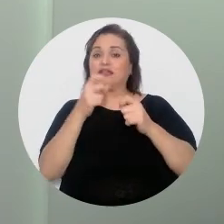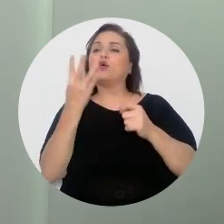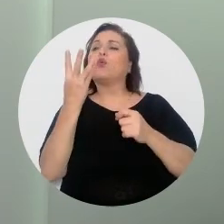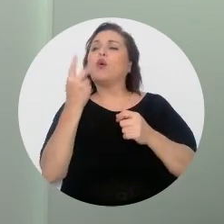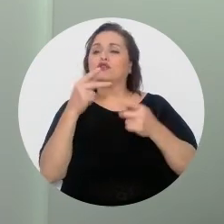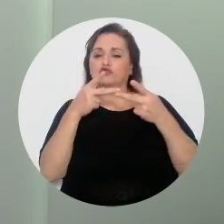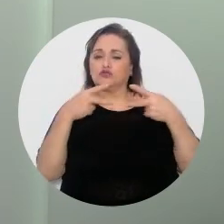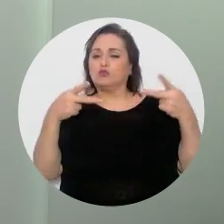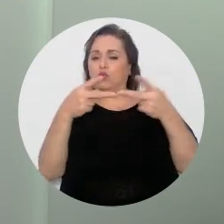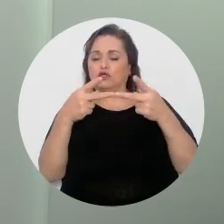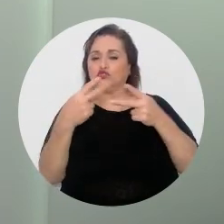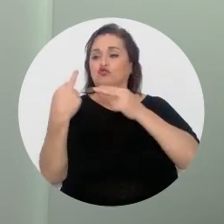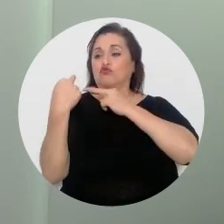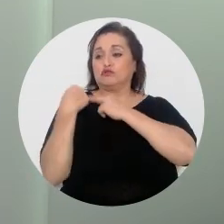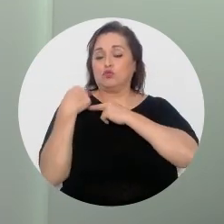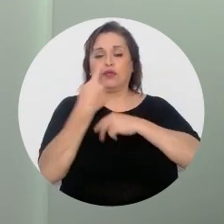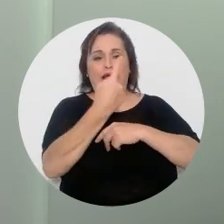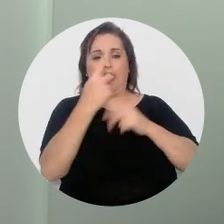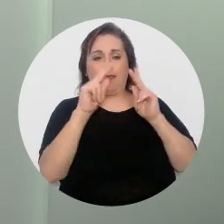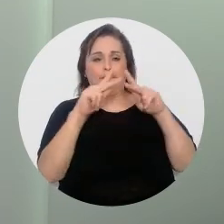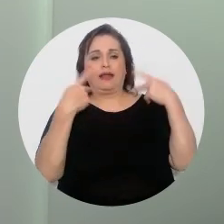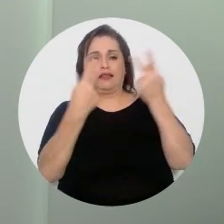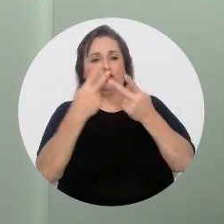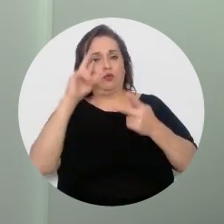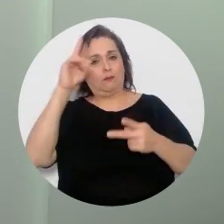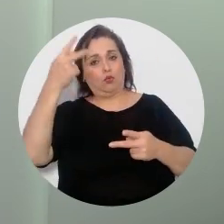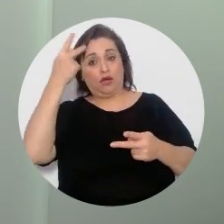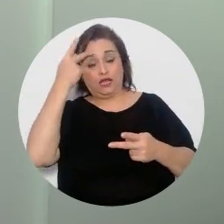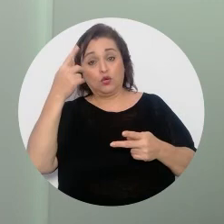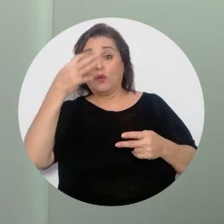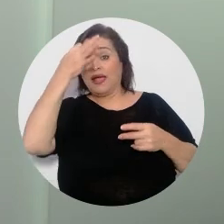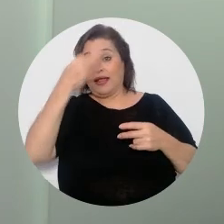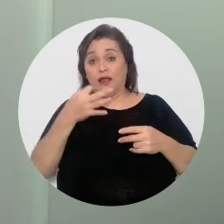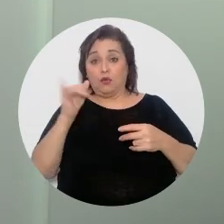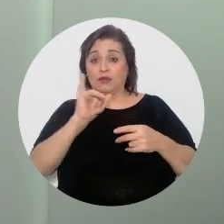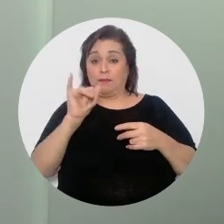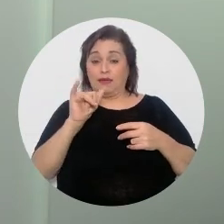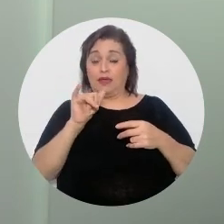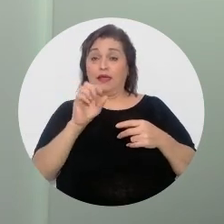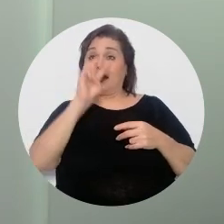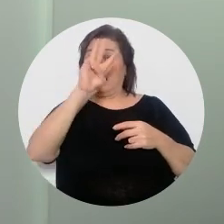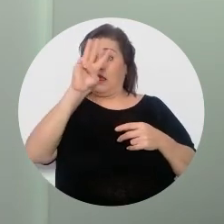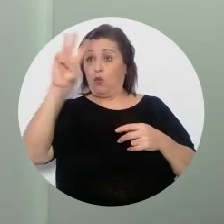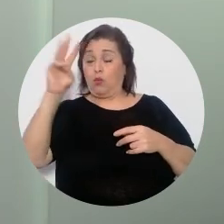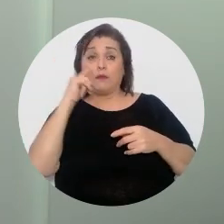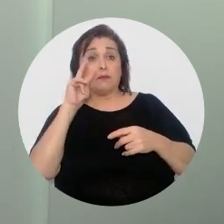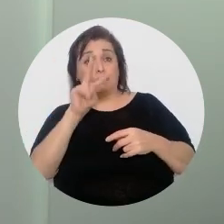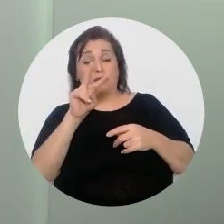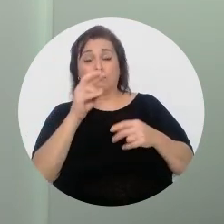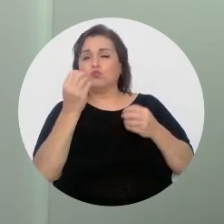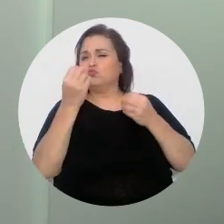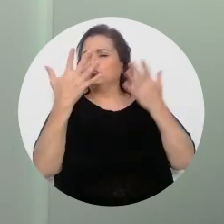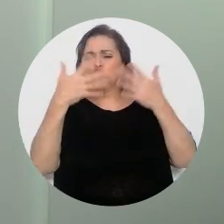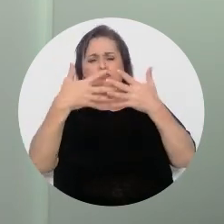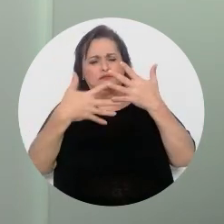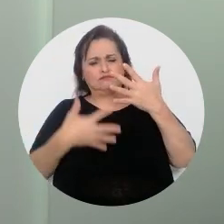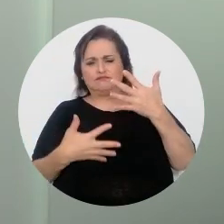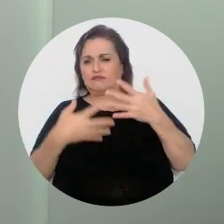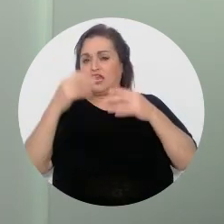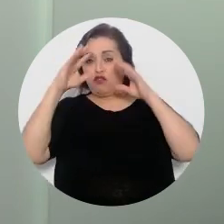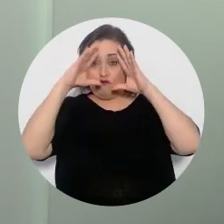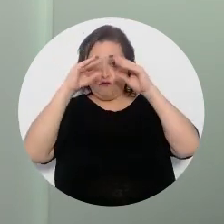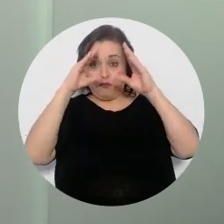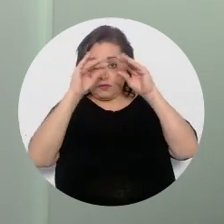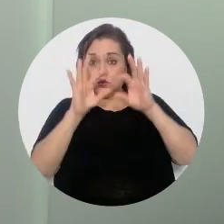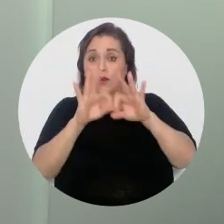determinar exactamente cuántos puestos corresponden a cada partido político. Creo que también en la página web van a encontrar